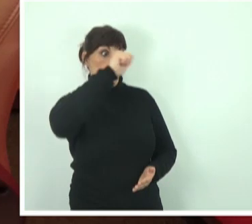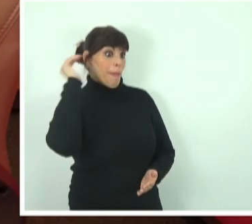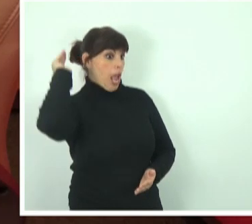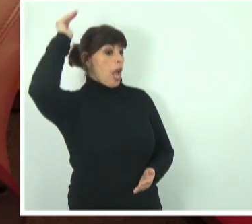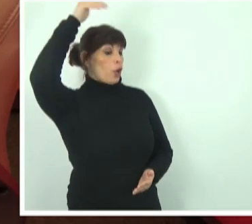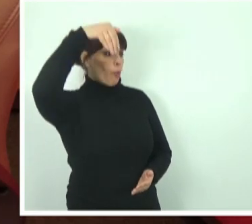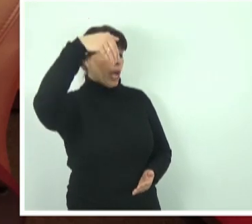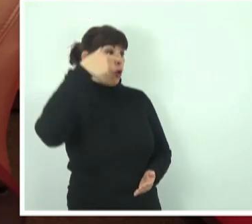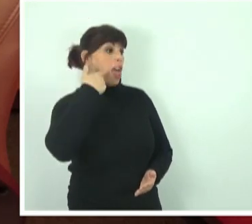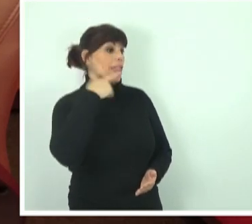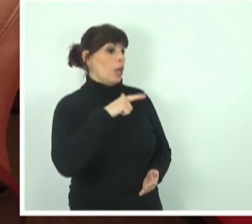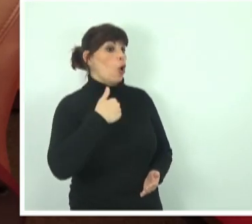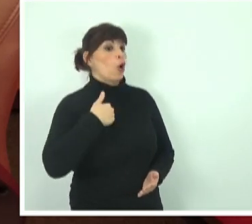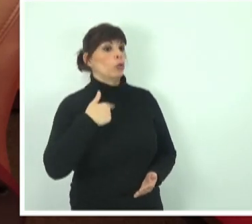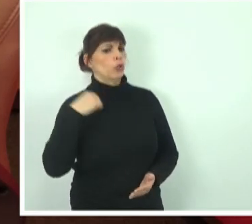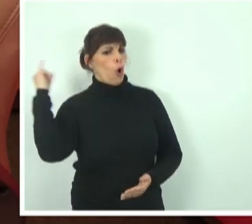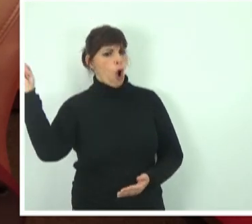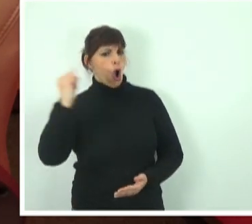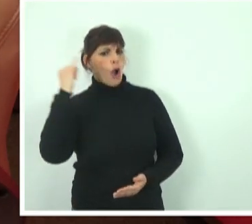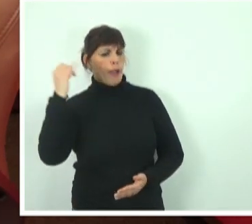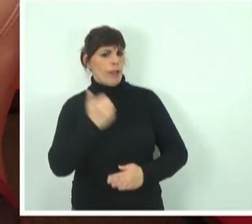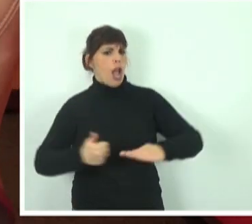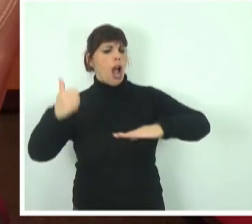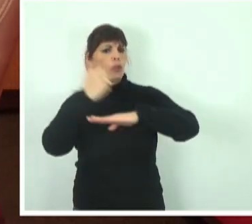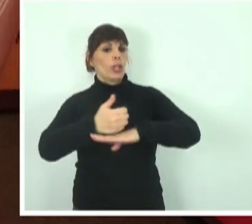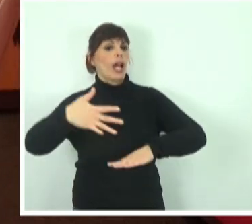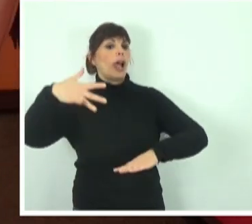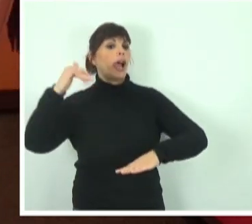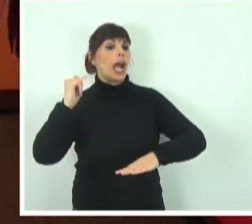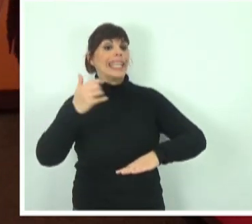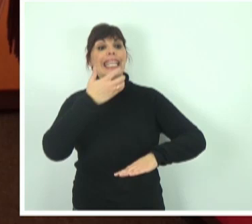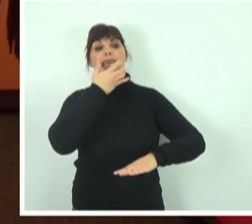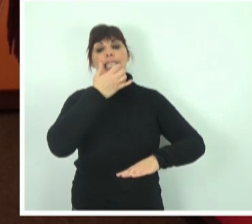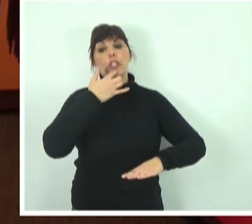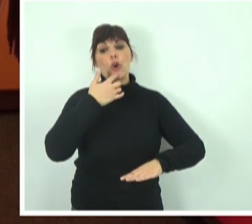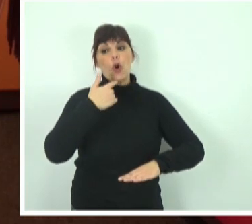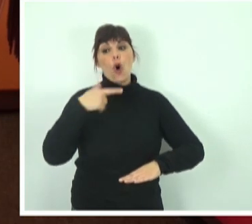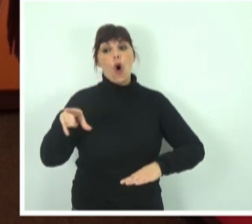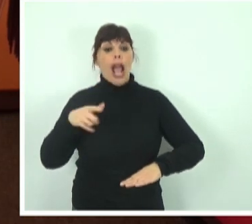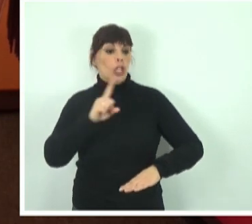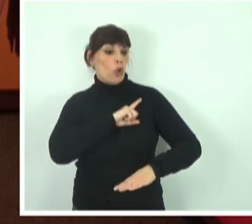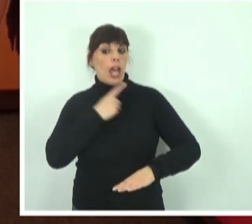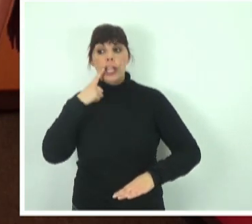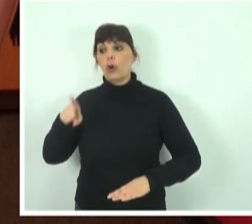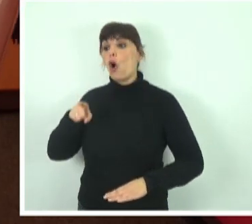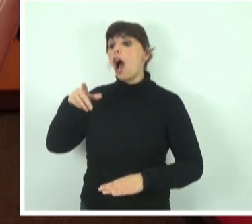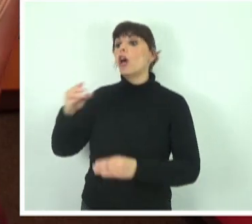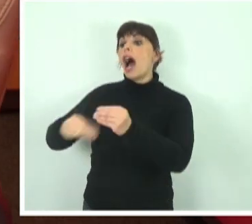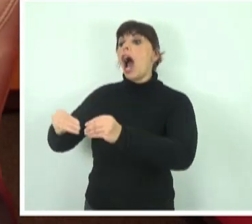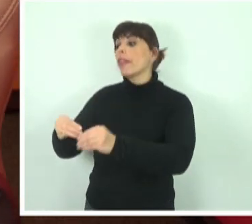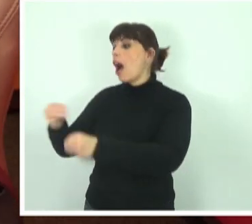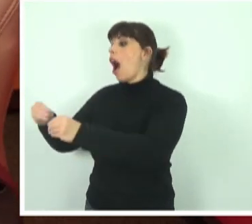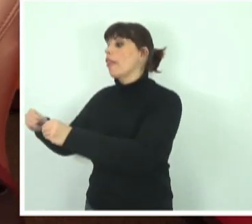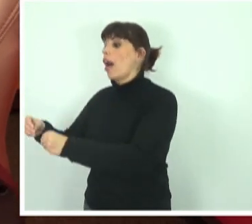bajo autoridad, no tienes autoridad. En Lucas 7, versículo 8. ¿Por qué?